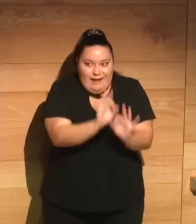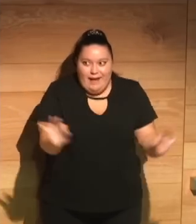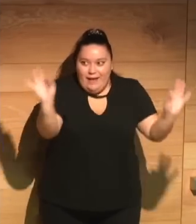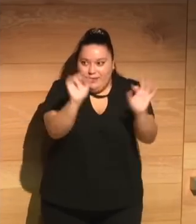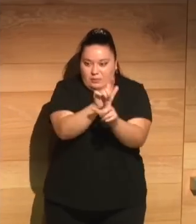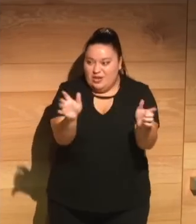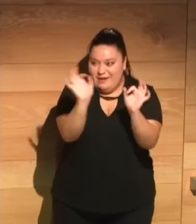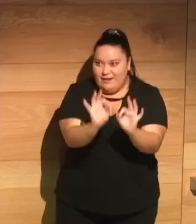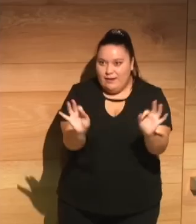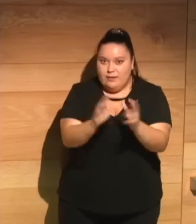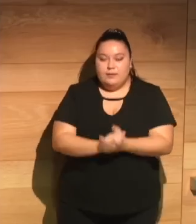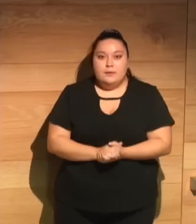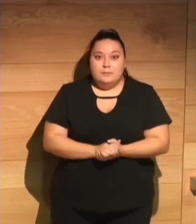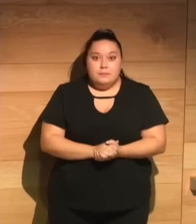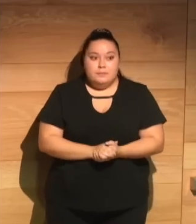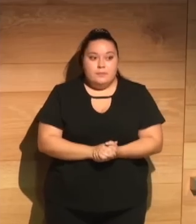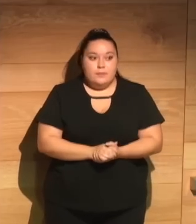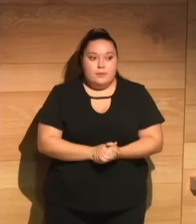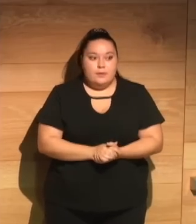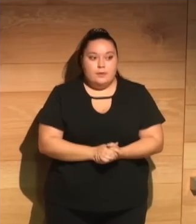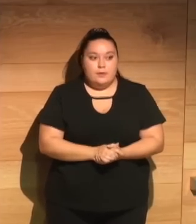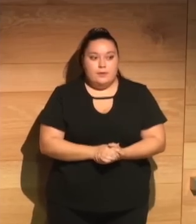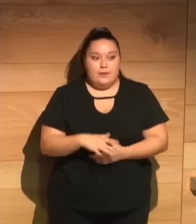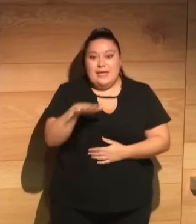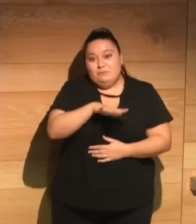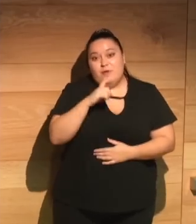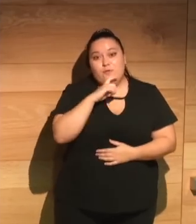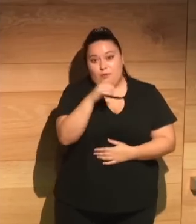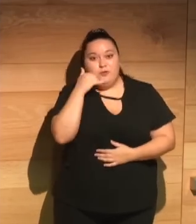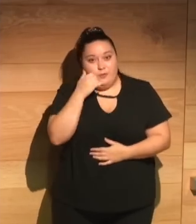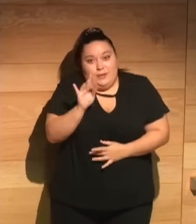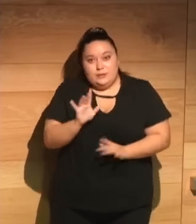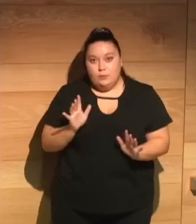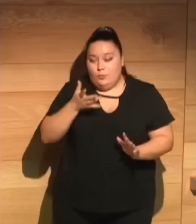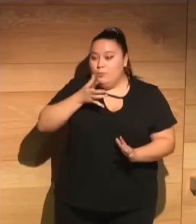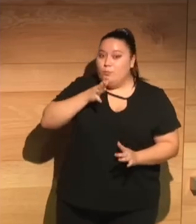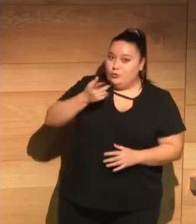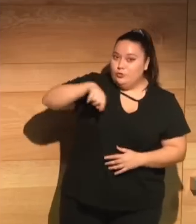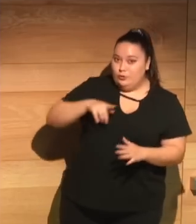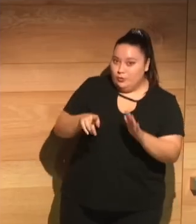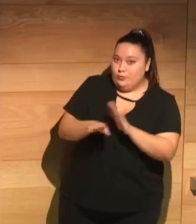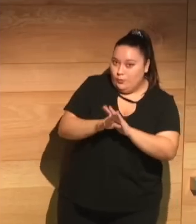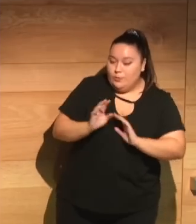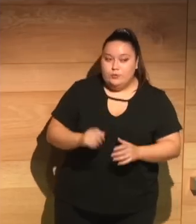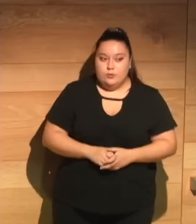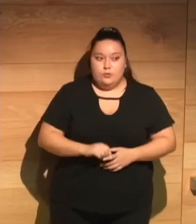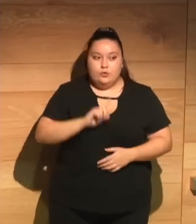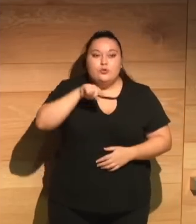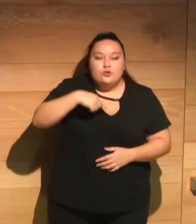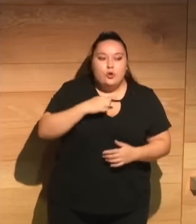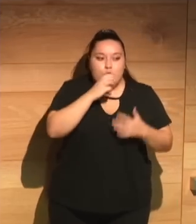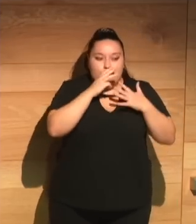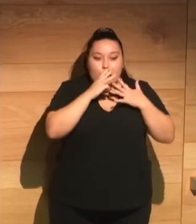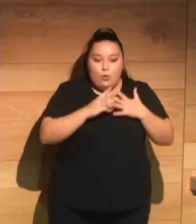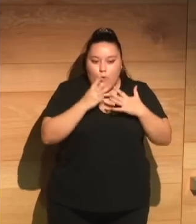nadie daba un duro. Pero bueno, daba duros el espacio Fundación Telefónica, por eso seguimos. ¿Llevamos ocho aquí? 8 años. Es más,